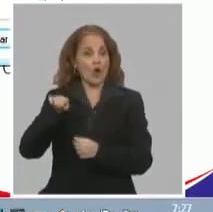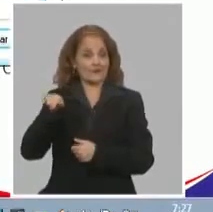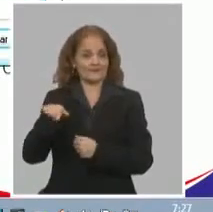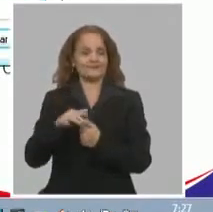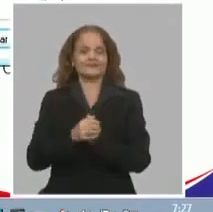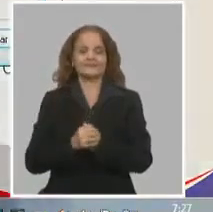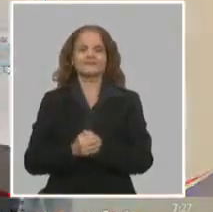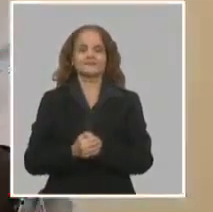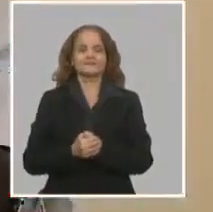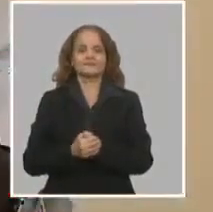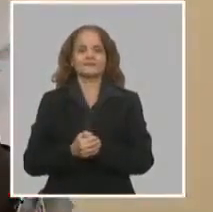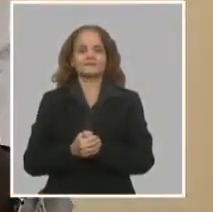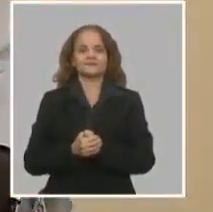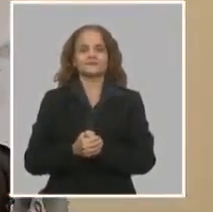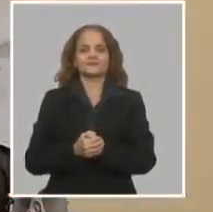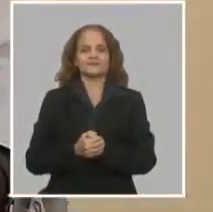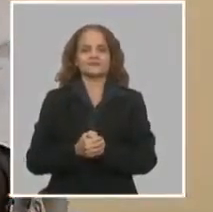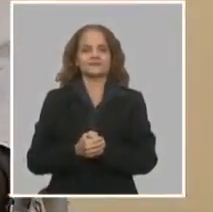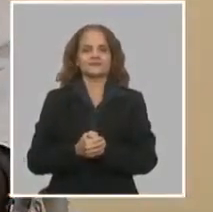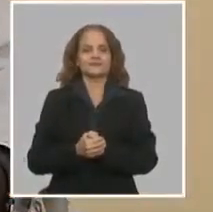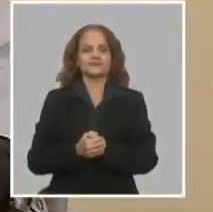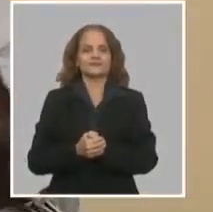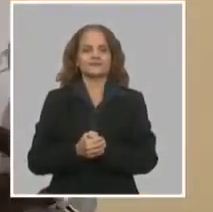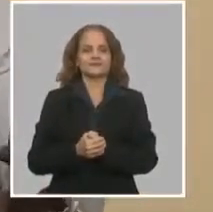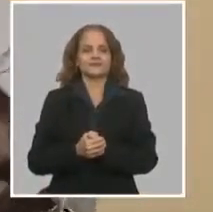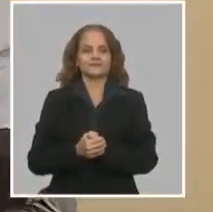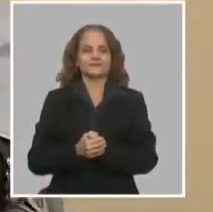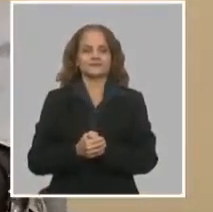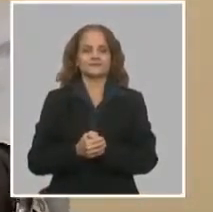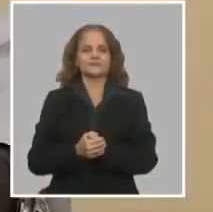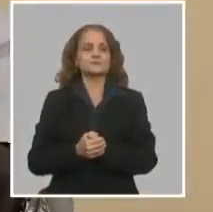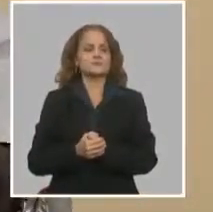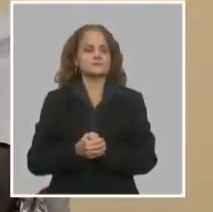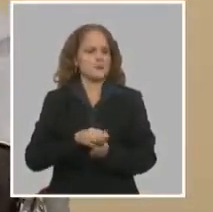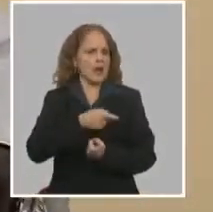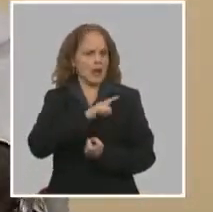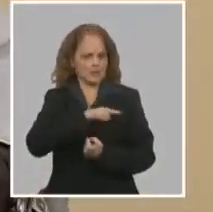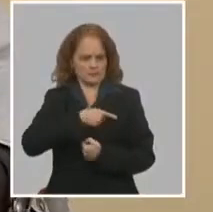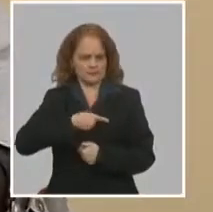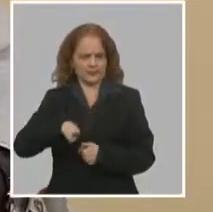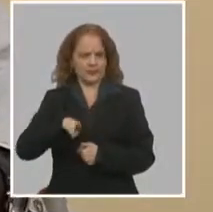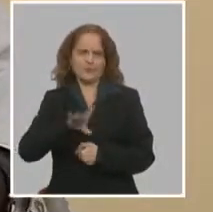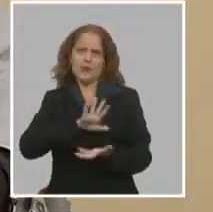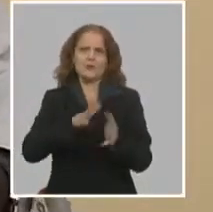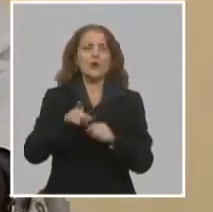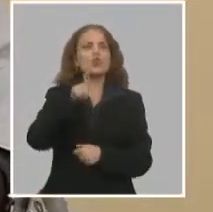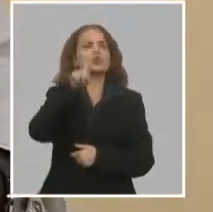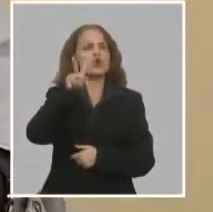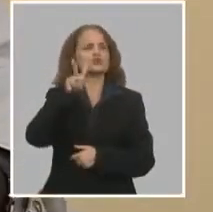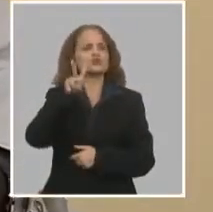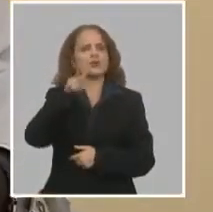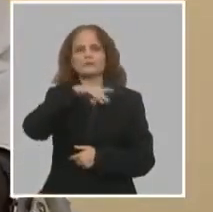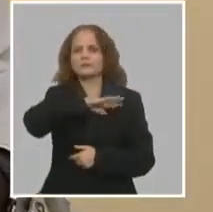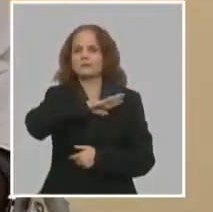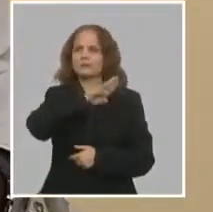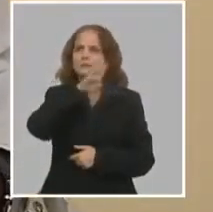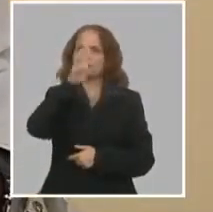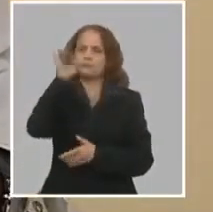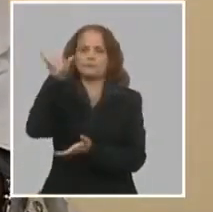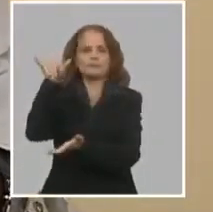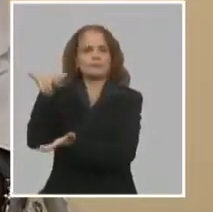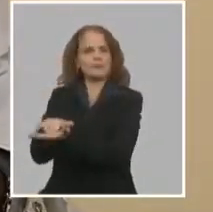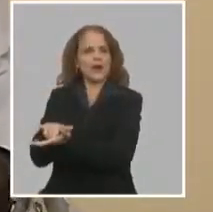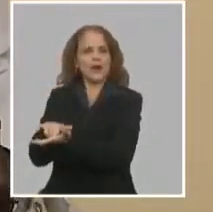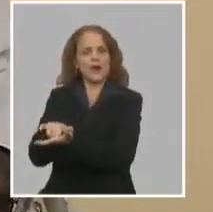hacía frontera. Y pocos días antes, salimos el día 12, llegamos